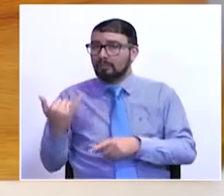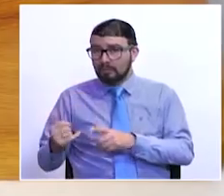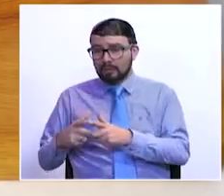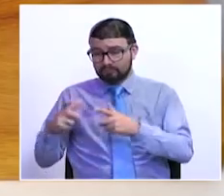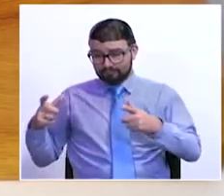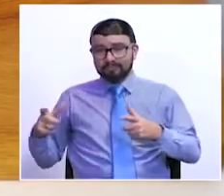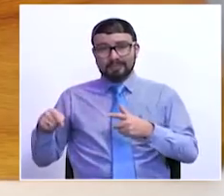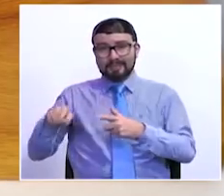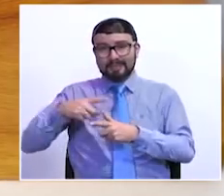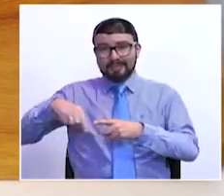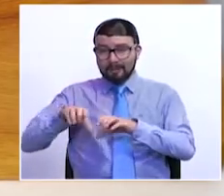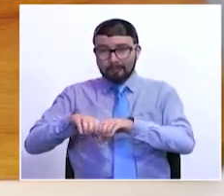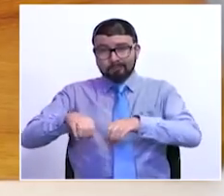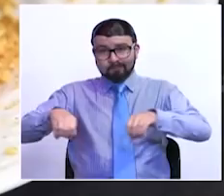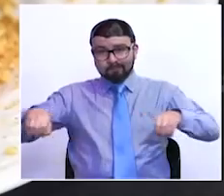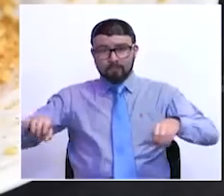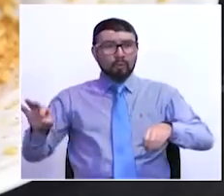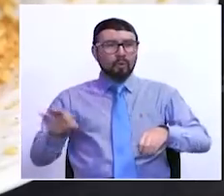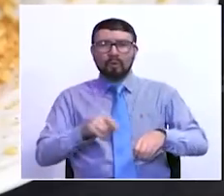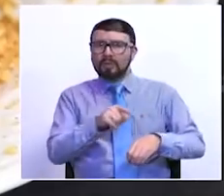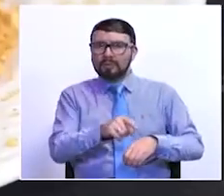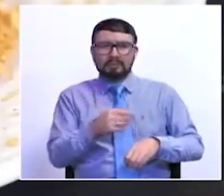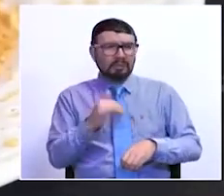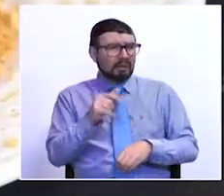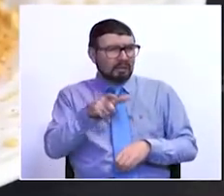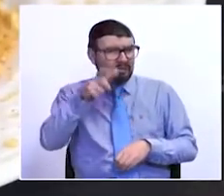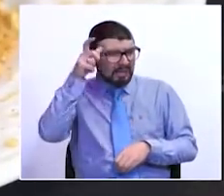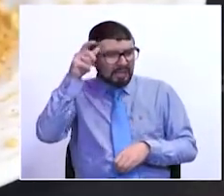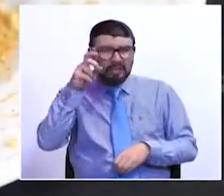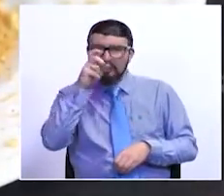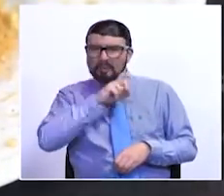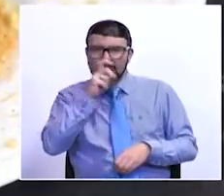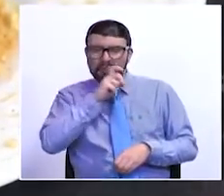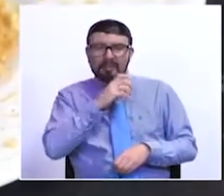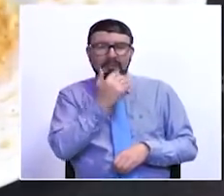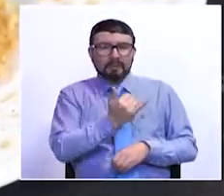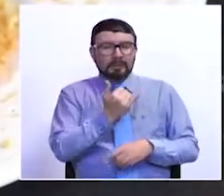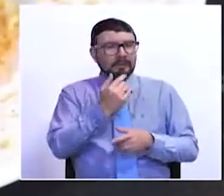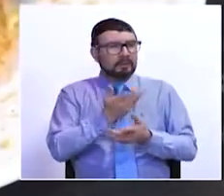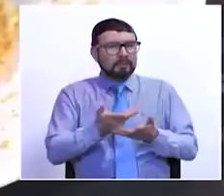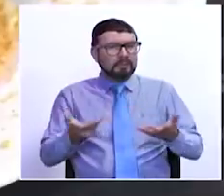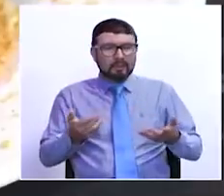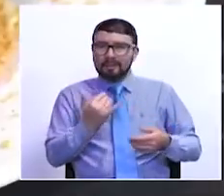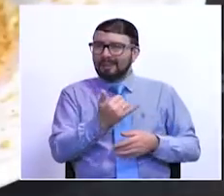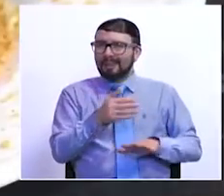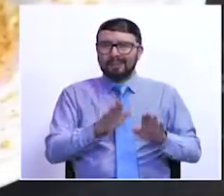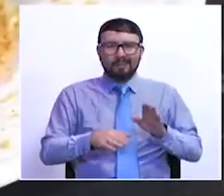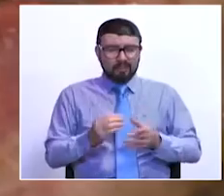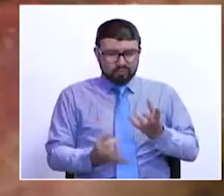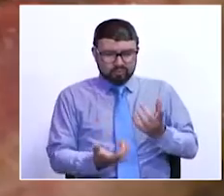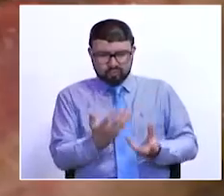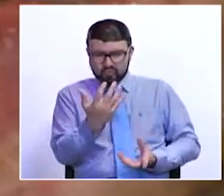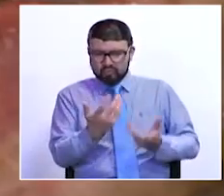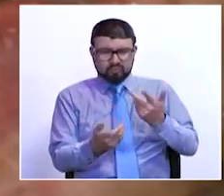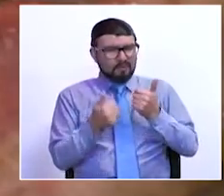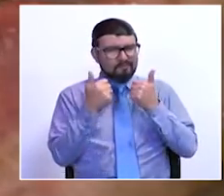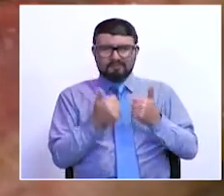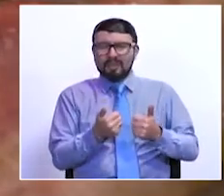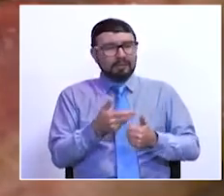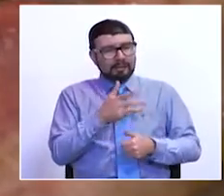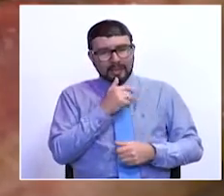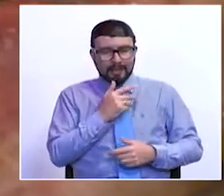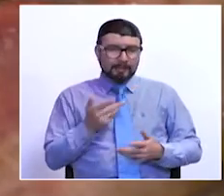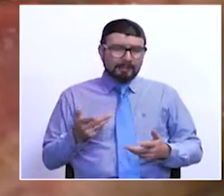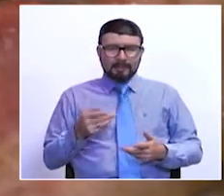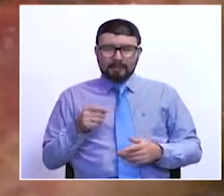como carnes de animal, res, de cerdo, que no están muy bien cocinadas. Todo esto debemos reconocerlo como